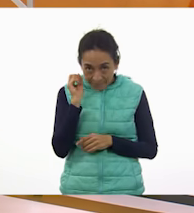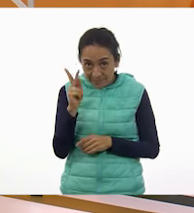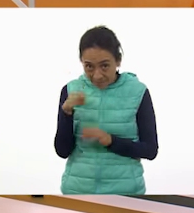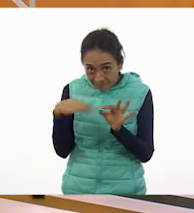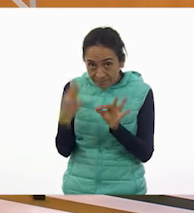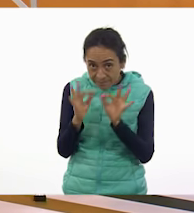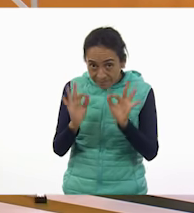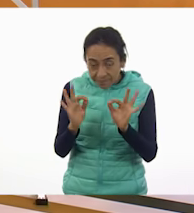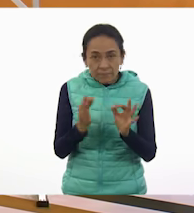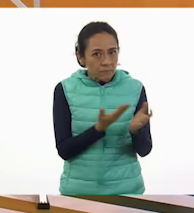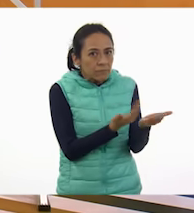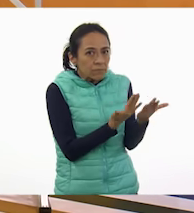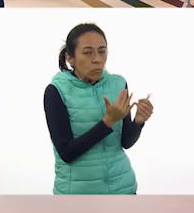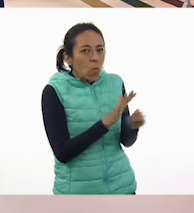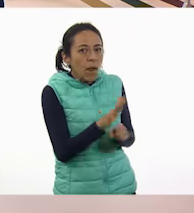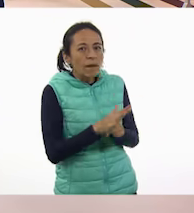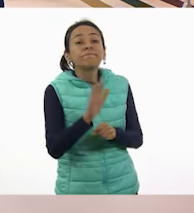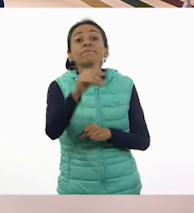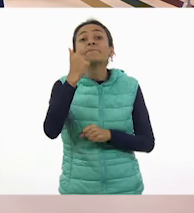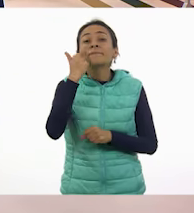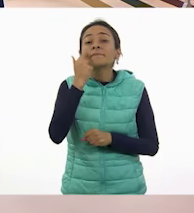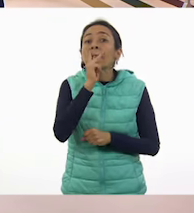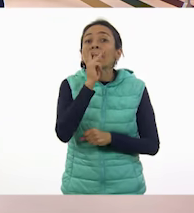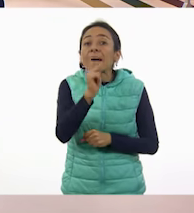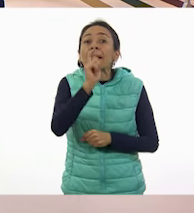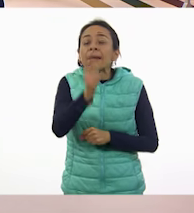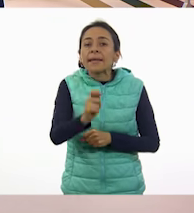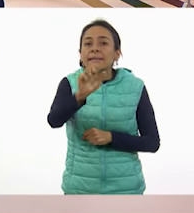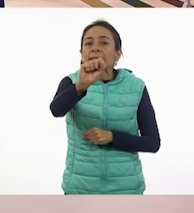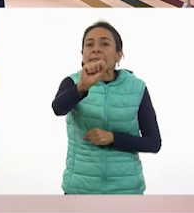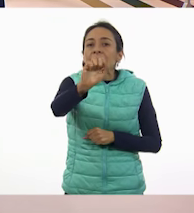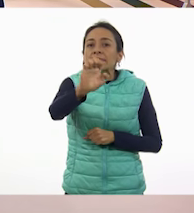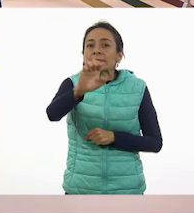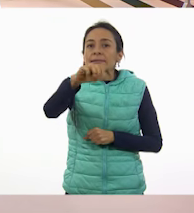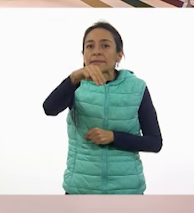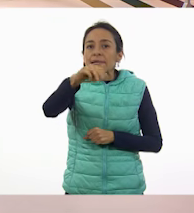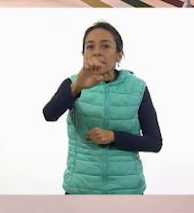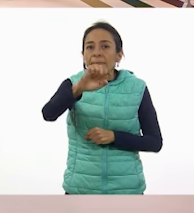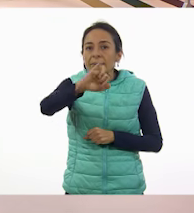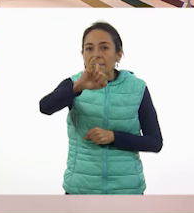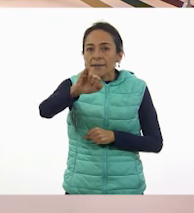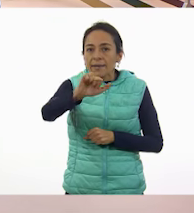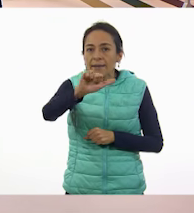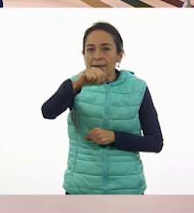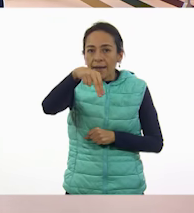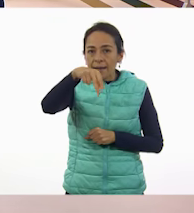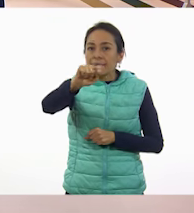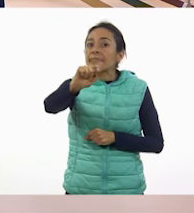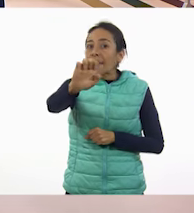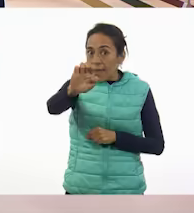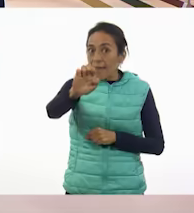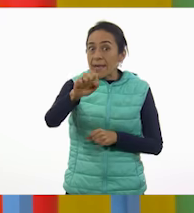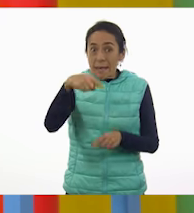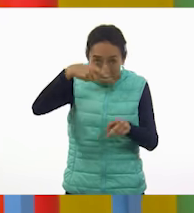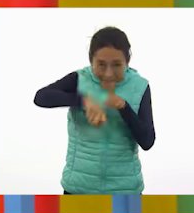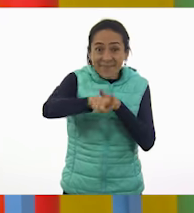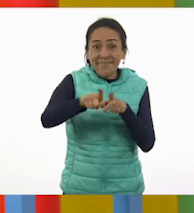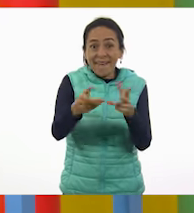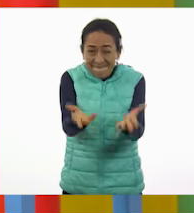es? La palabra es semejante. Semejante. Corre tiempo. R, S,